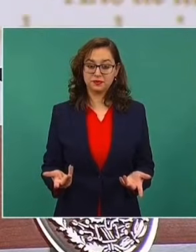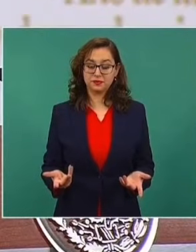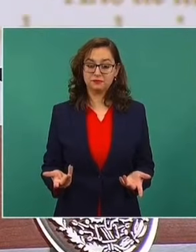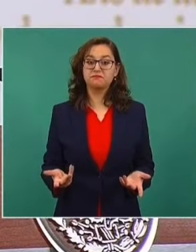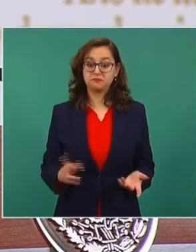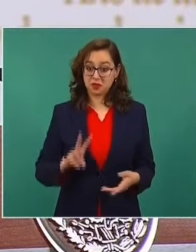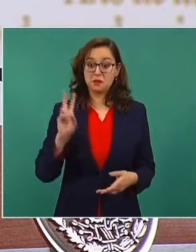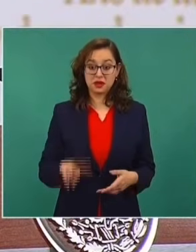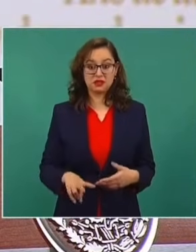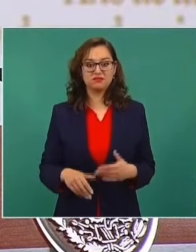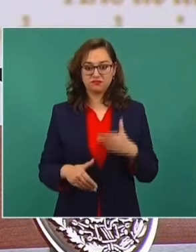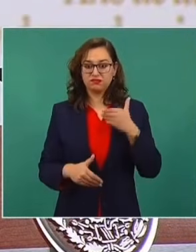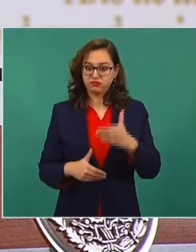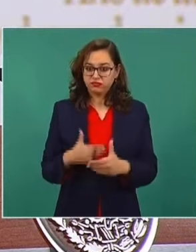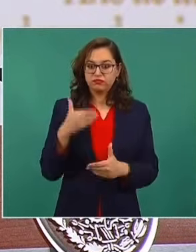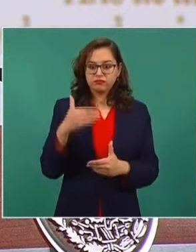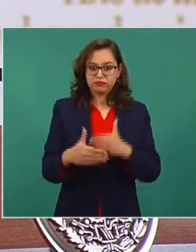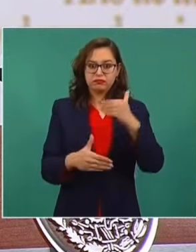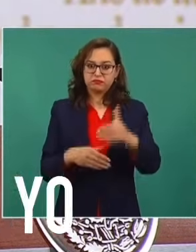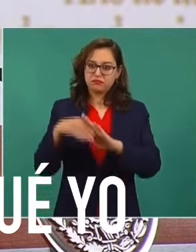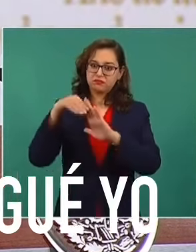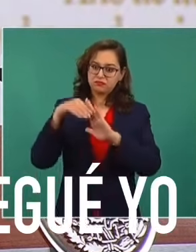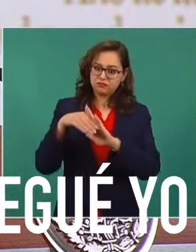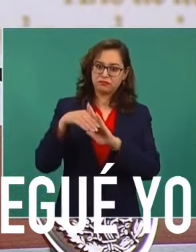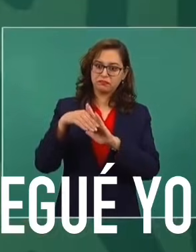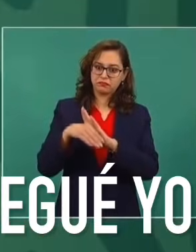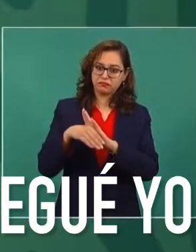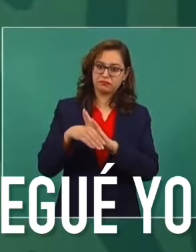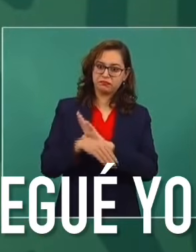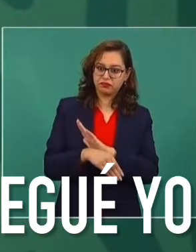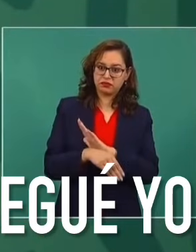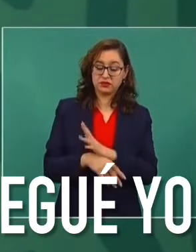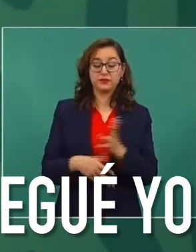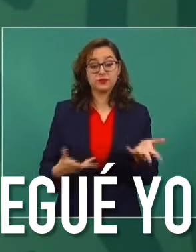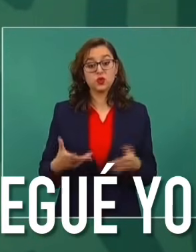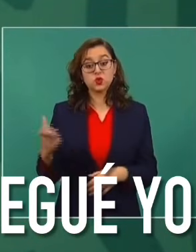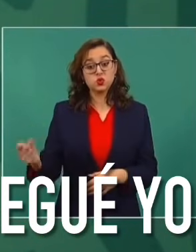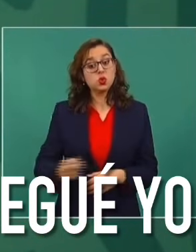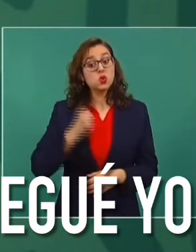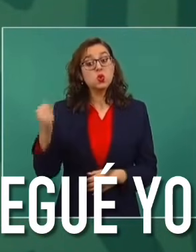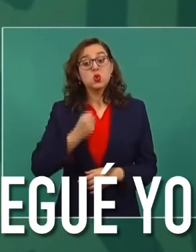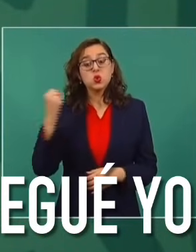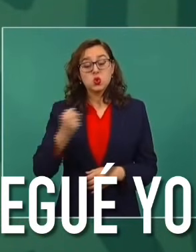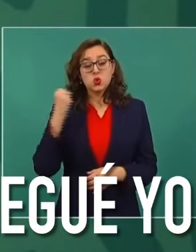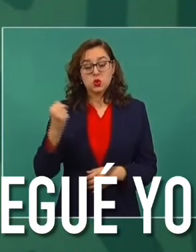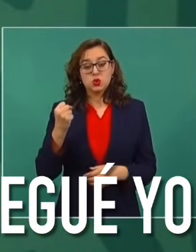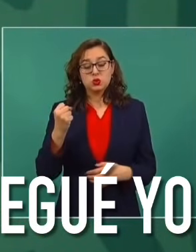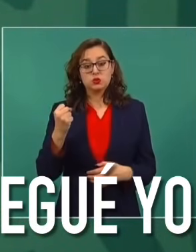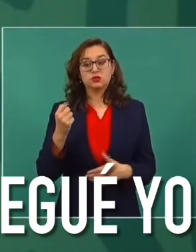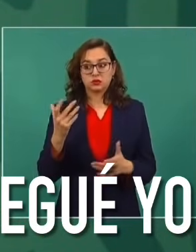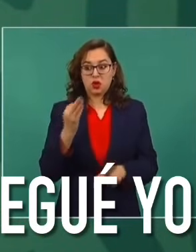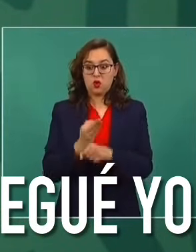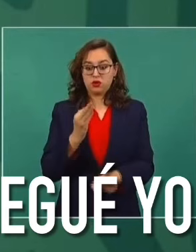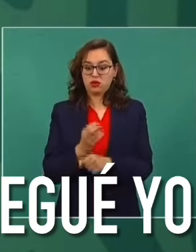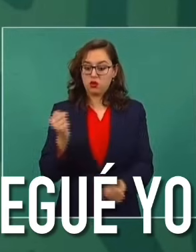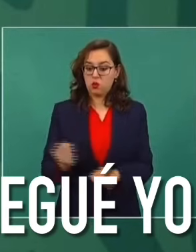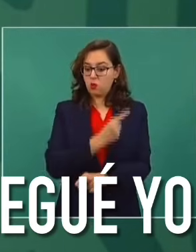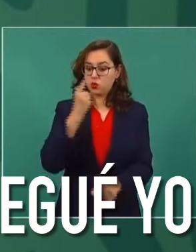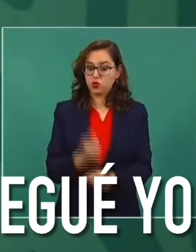fue un proceso de decadencia. Afortunadamente, se tiene esta